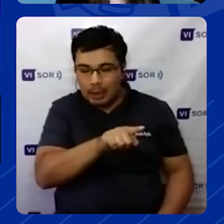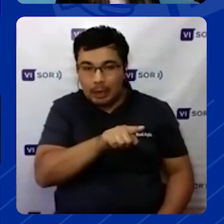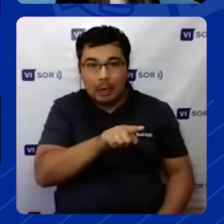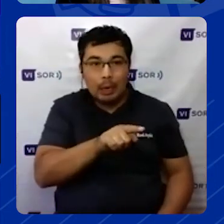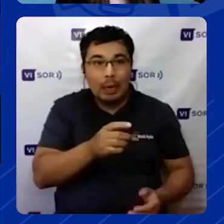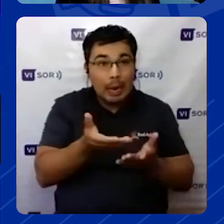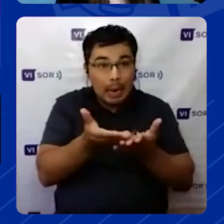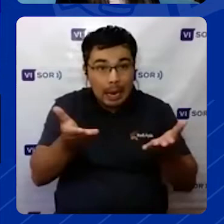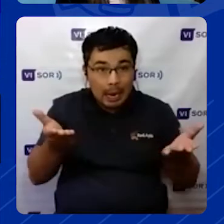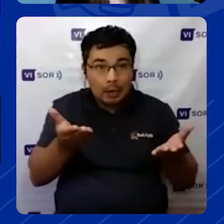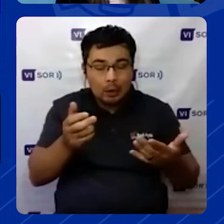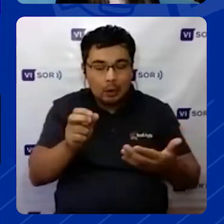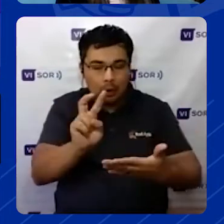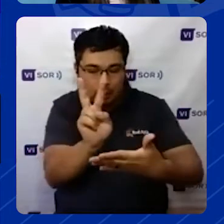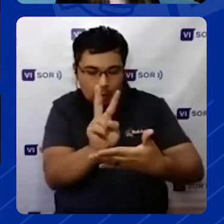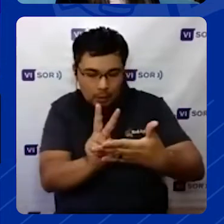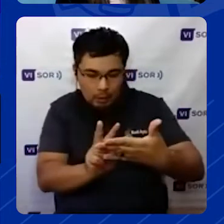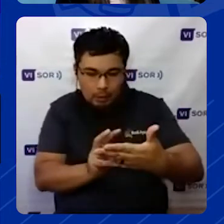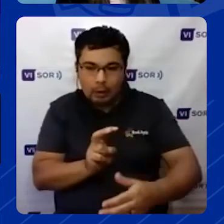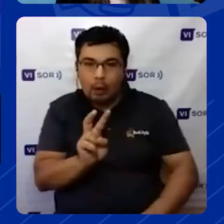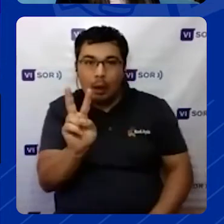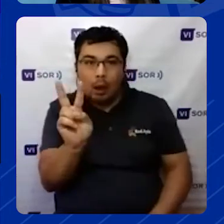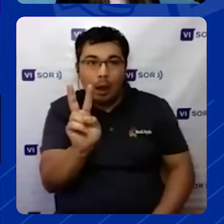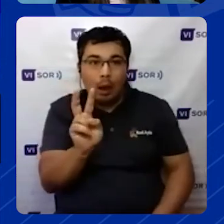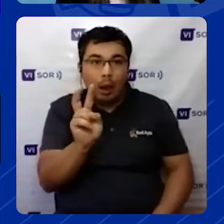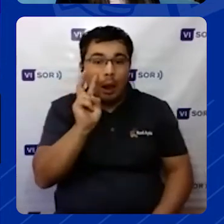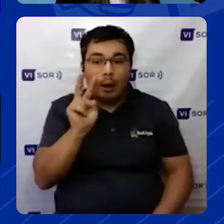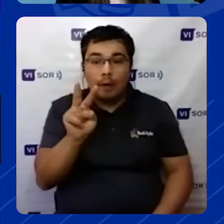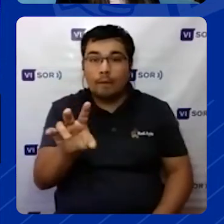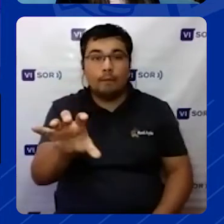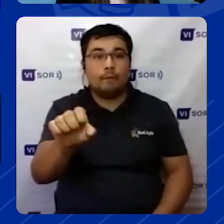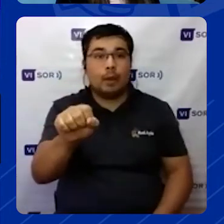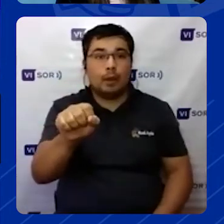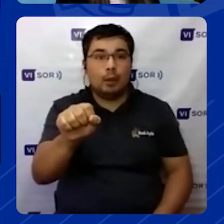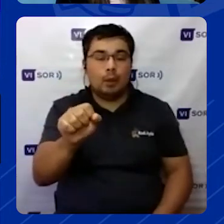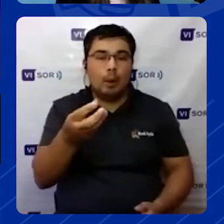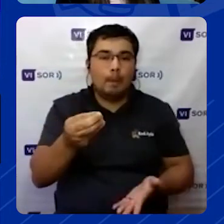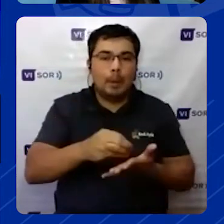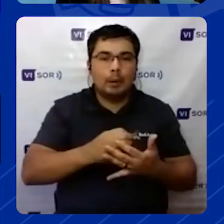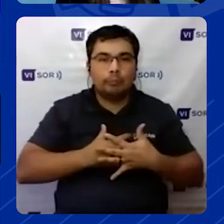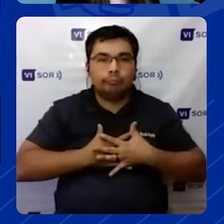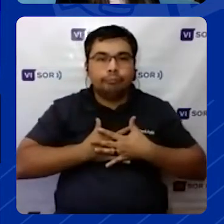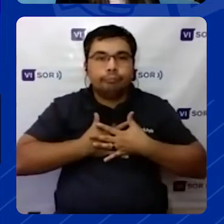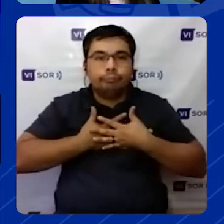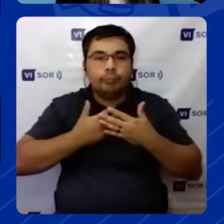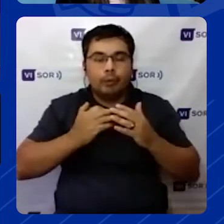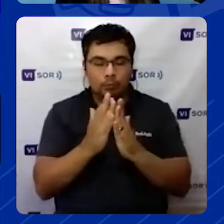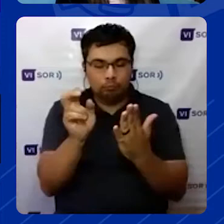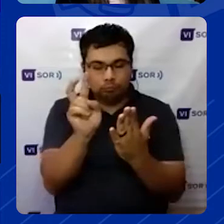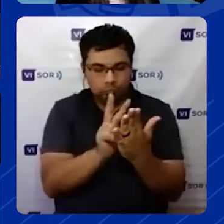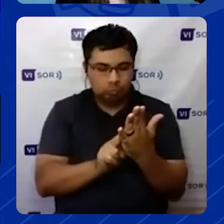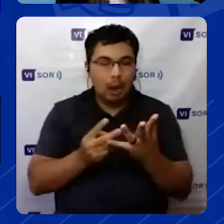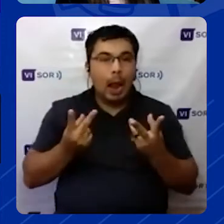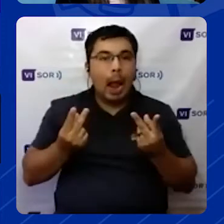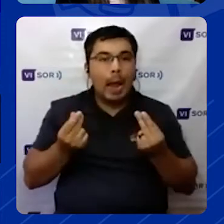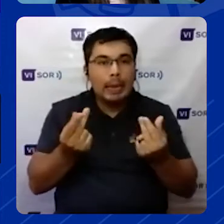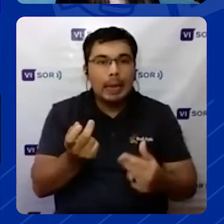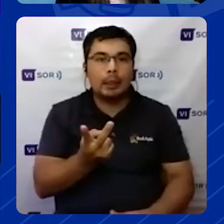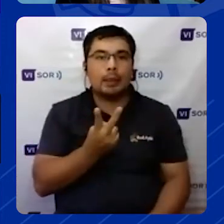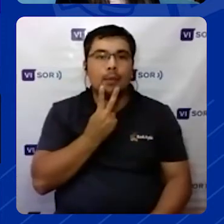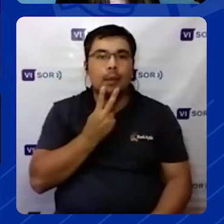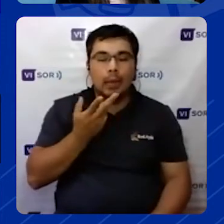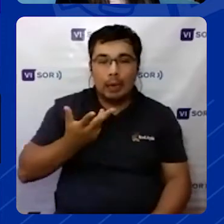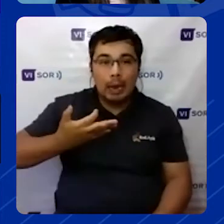mayor aprecio por la lectura en cuanto a lo que tenemos calidad de vida. Es decir, que efectivamente es algo que